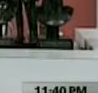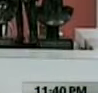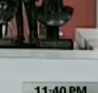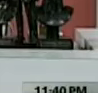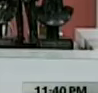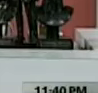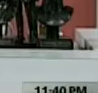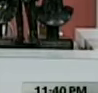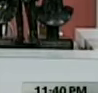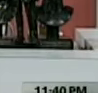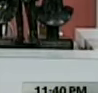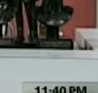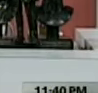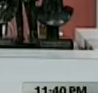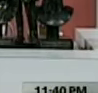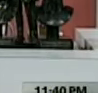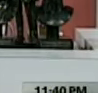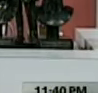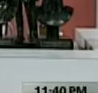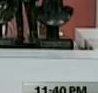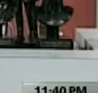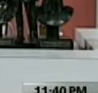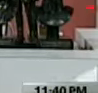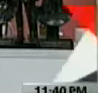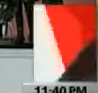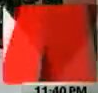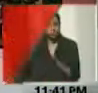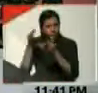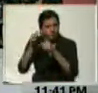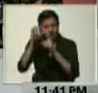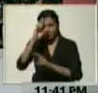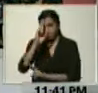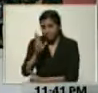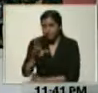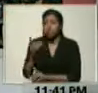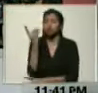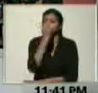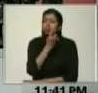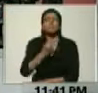Señora Delsa Solórzano, su palabra vaya adelante y su boca sea la medida, ¿yo?